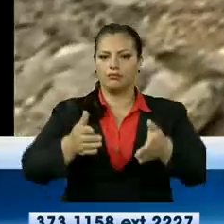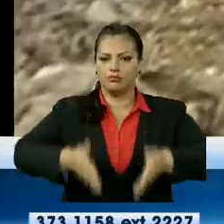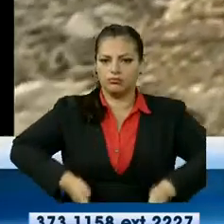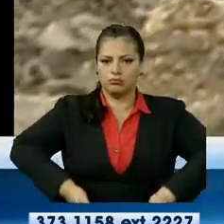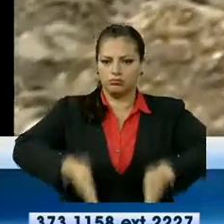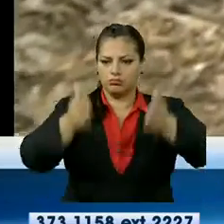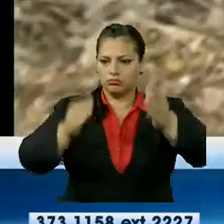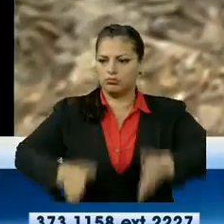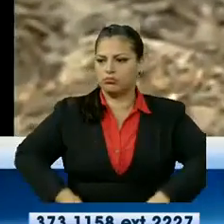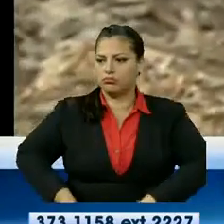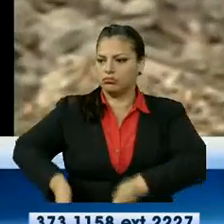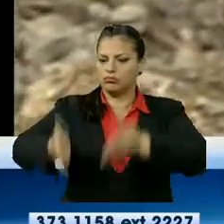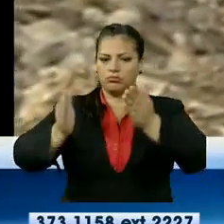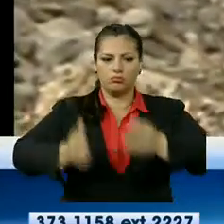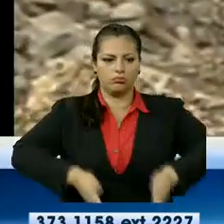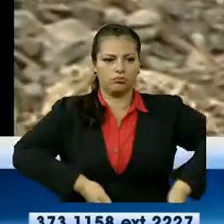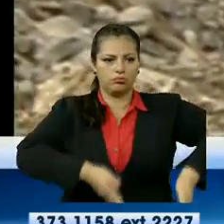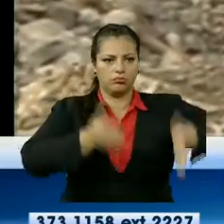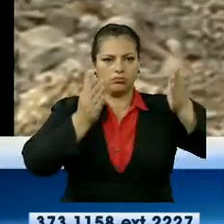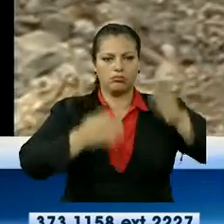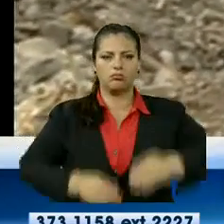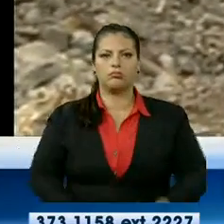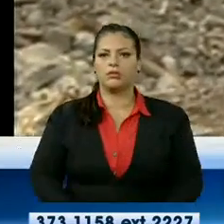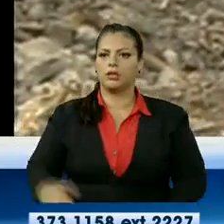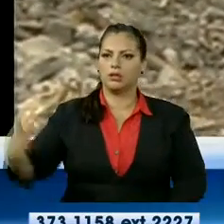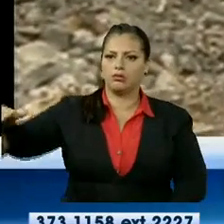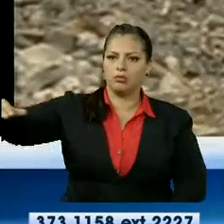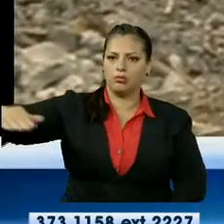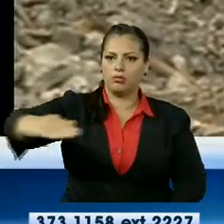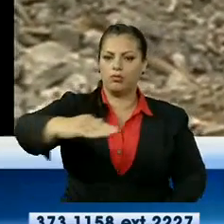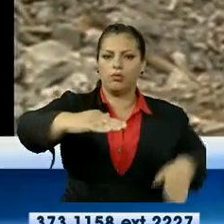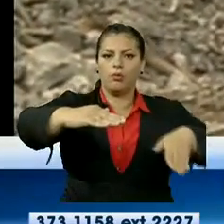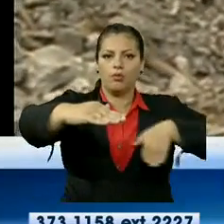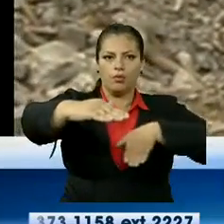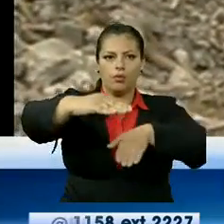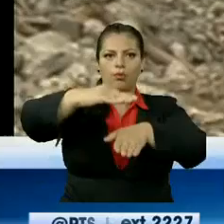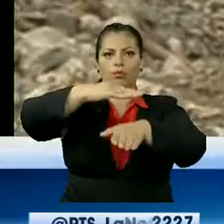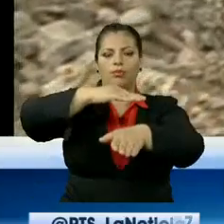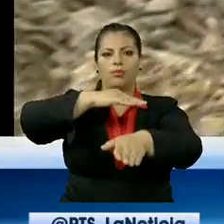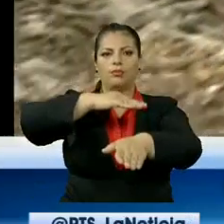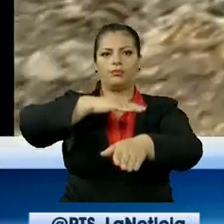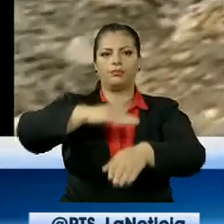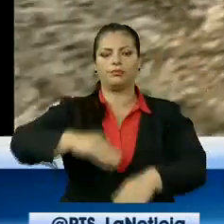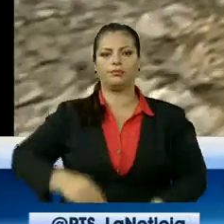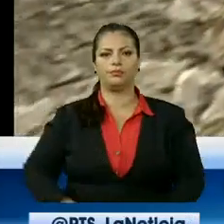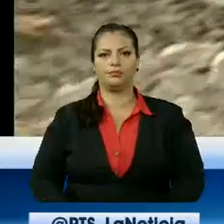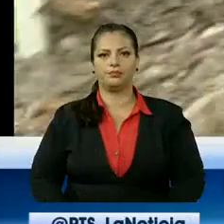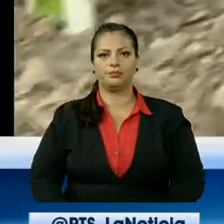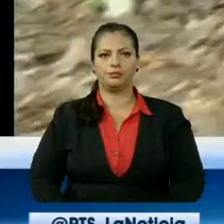ya. O sea, podrás entrar a la vía, pero no salir prácticamente, porque salir sería cruzarte al otro lado.